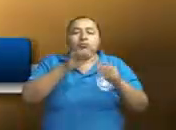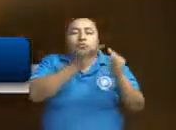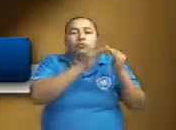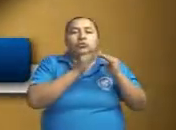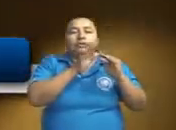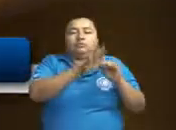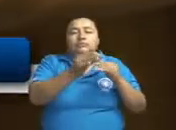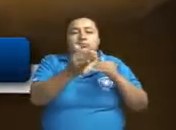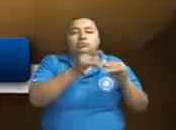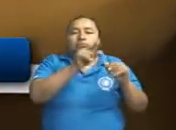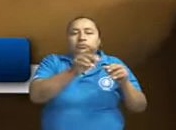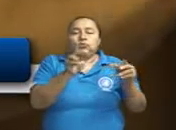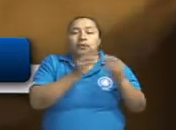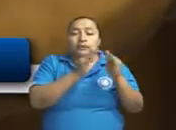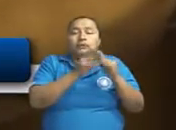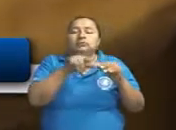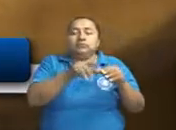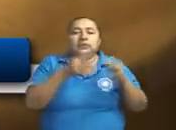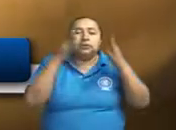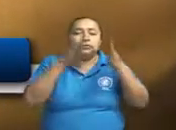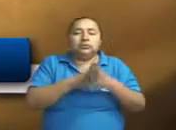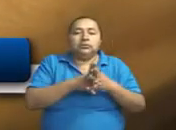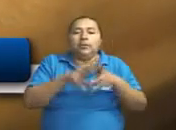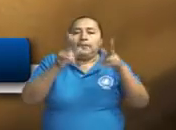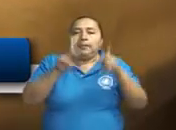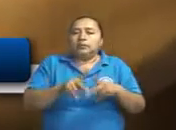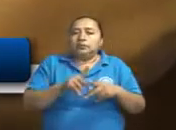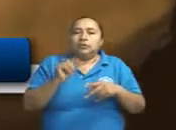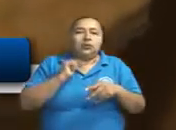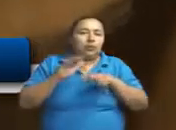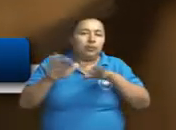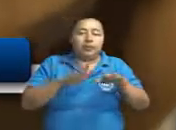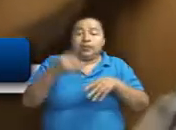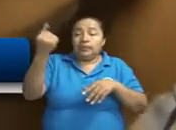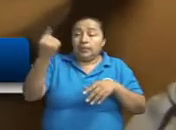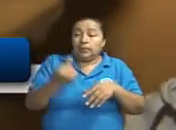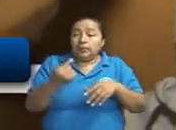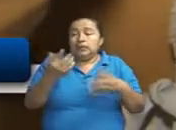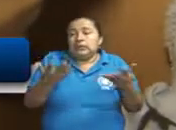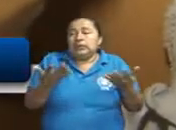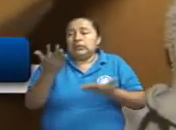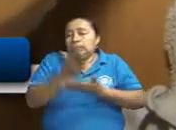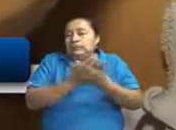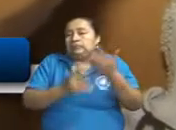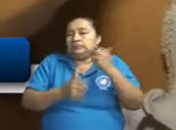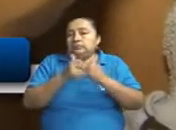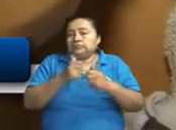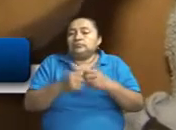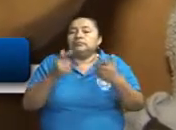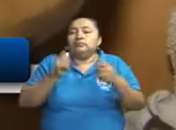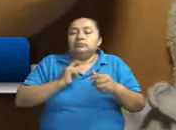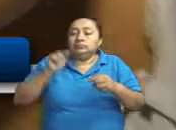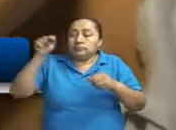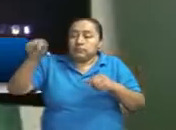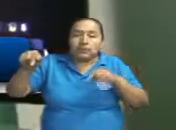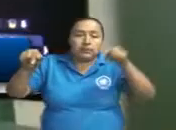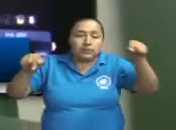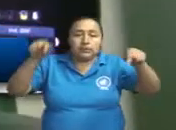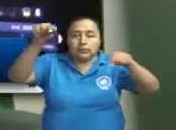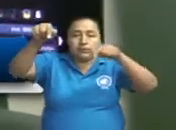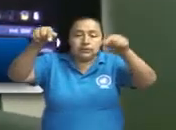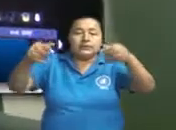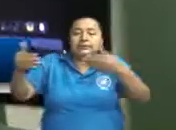en su localidad. Esas personas que ya no tienen acceso o no pueden venir por alguna circunstancia, pues ya tienen su